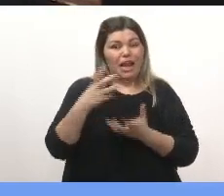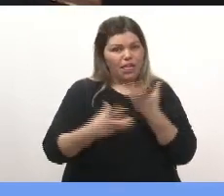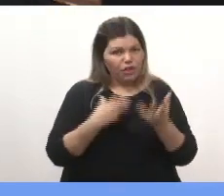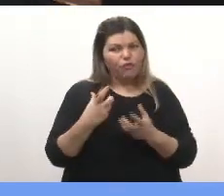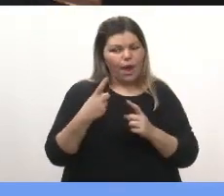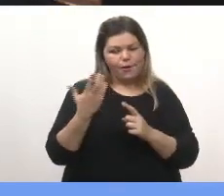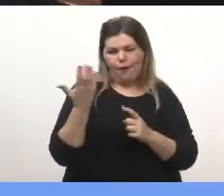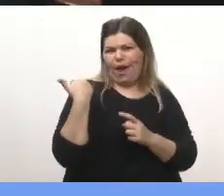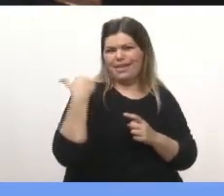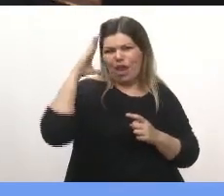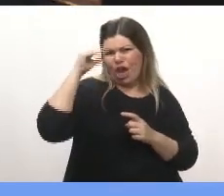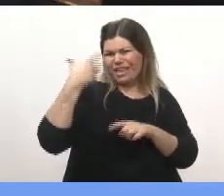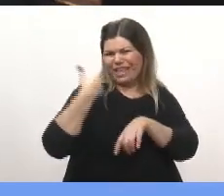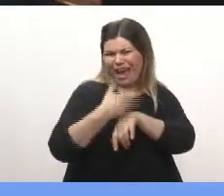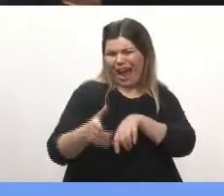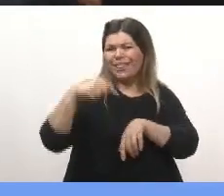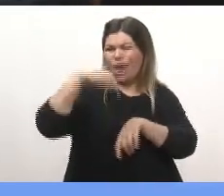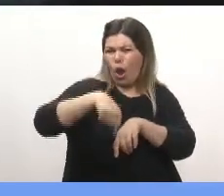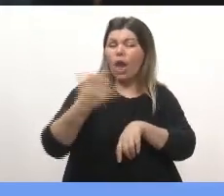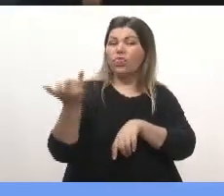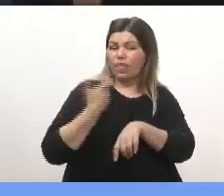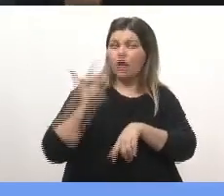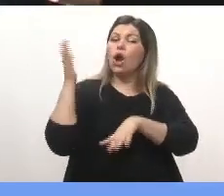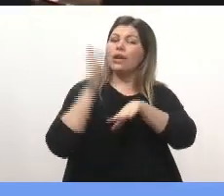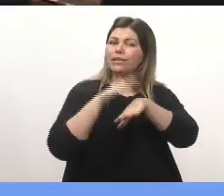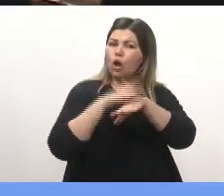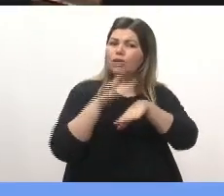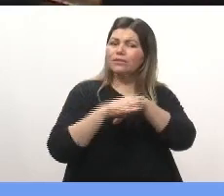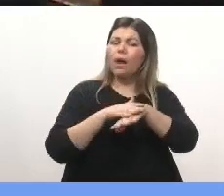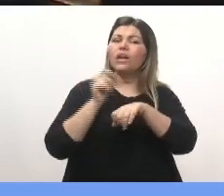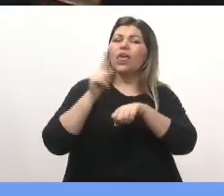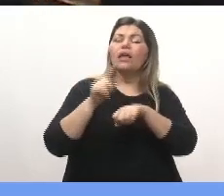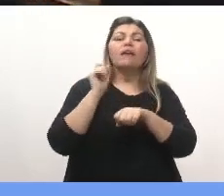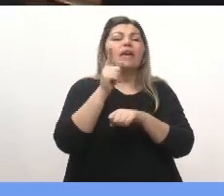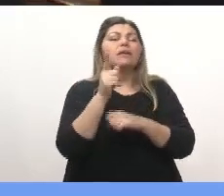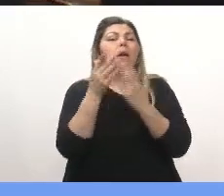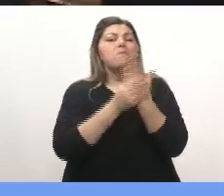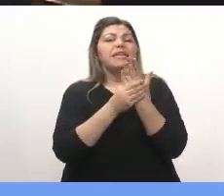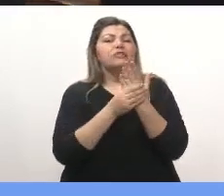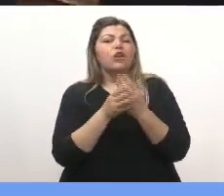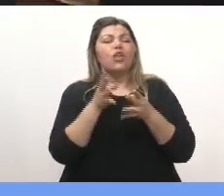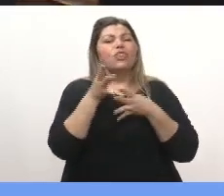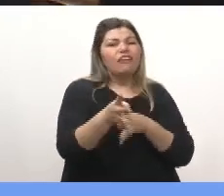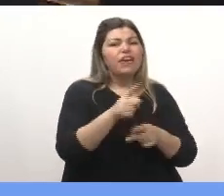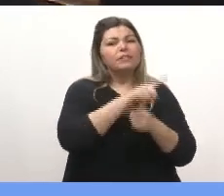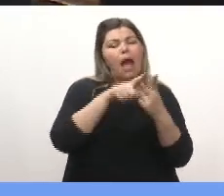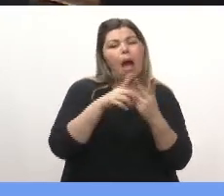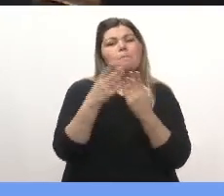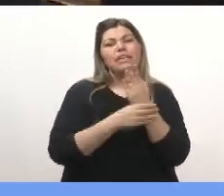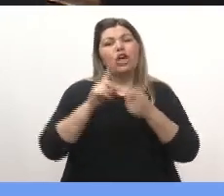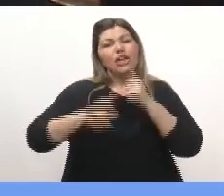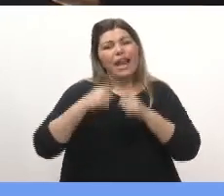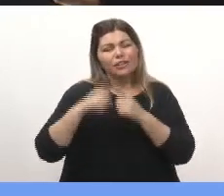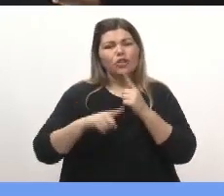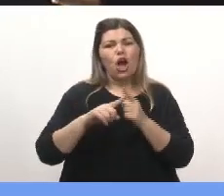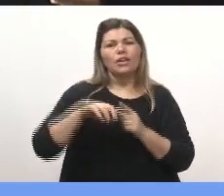en últimas horas de ayer y en el transcurso de hoy, diciendo que es la responsabilidad del Ministro de Defensa y del Ministro de Relaciones Exteriores, el señor Canciller. Con lo